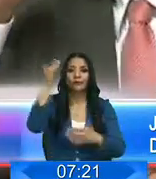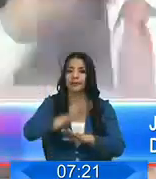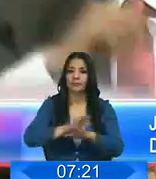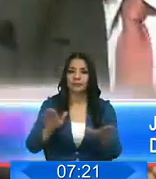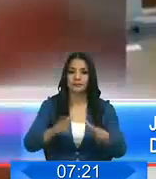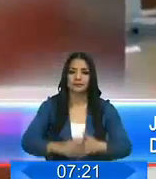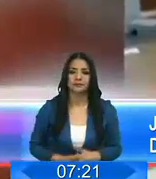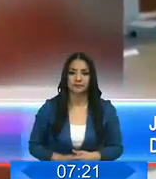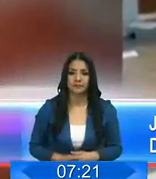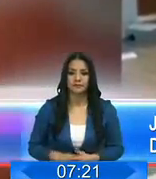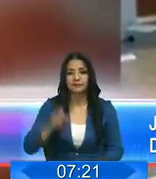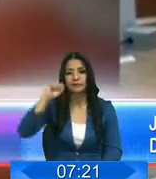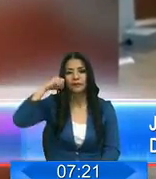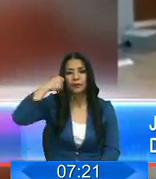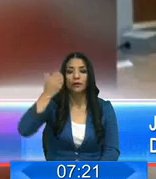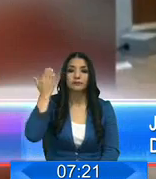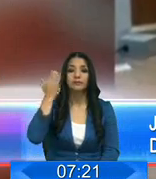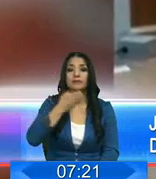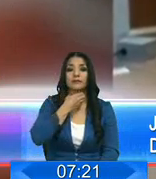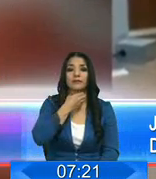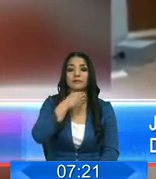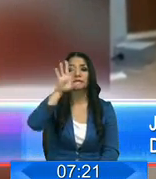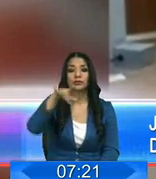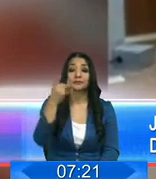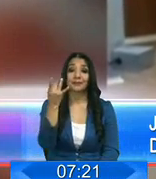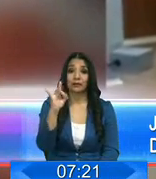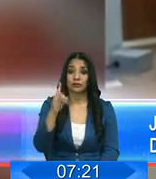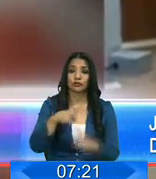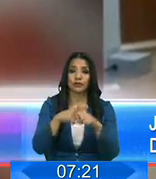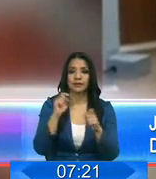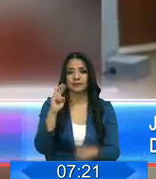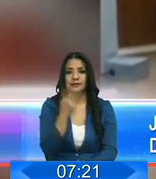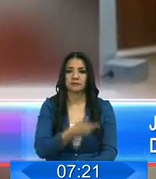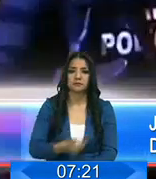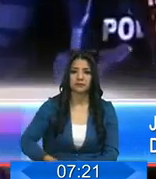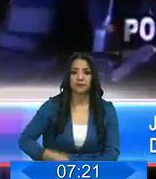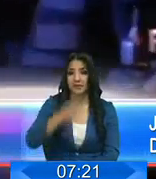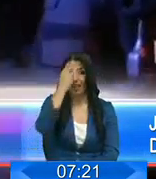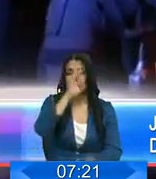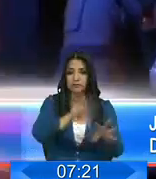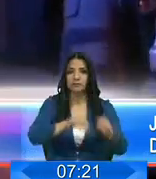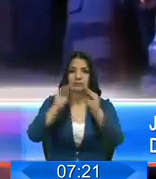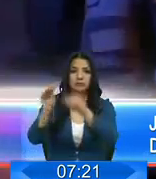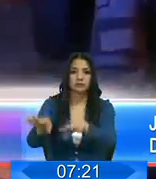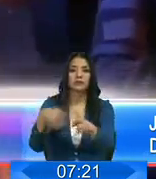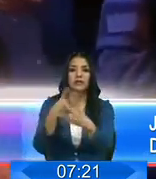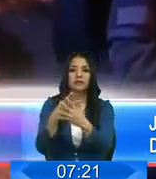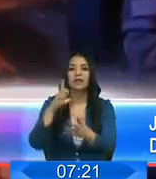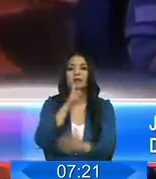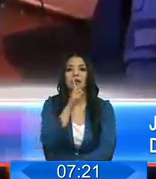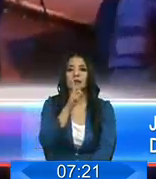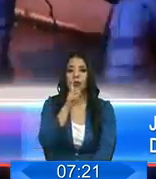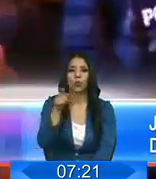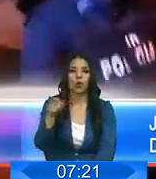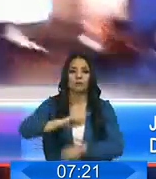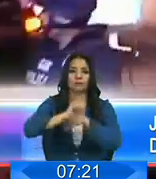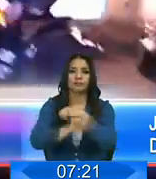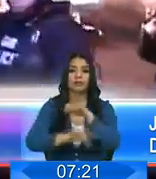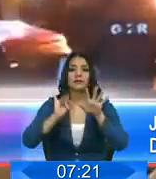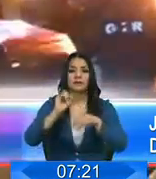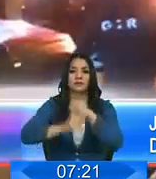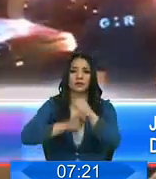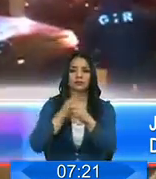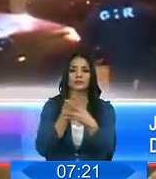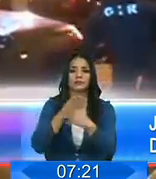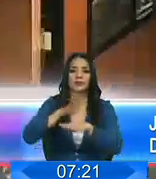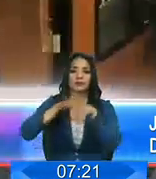político. Recordemos que en agosto del 2018, el ex vicepresidente fue llevado a la cárcel de La Tacunga, donde cumple una sentencia de 6 años por el